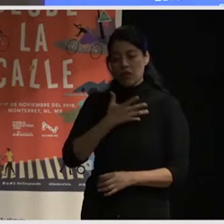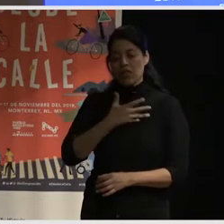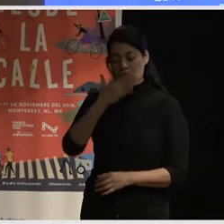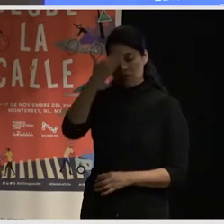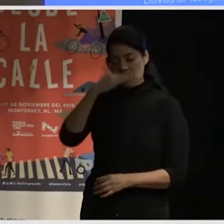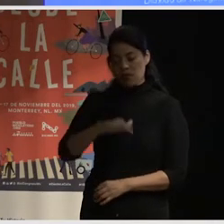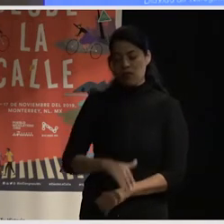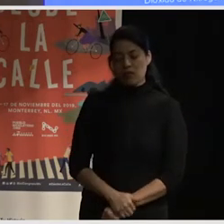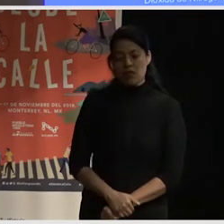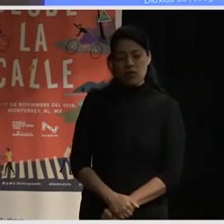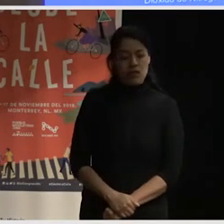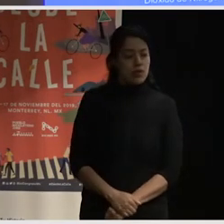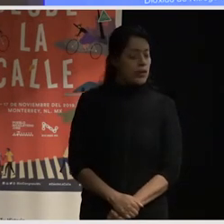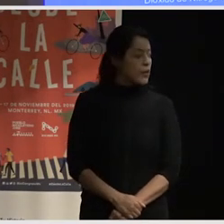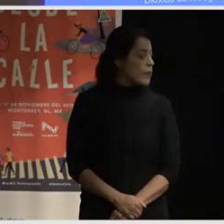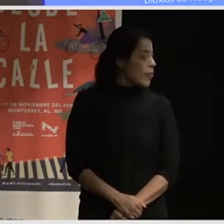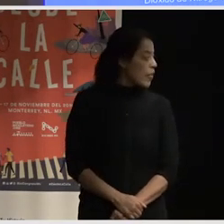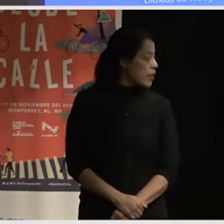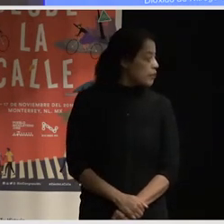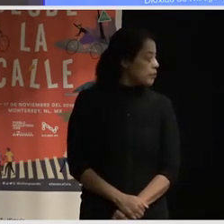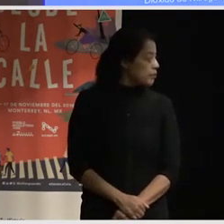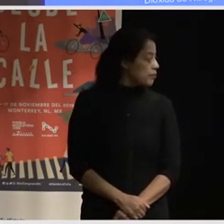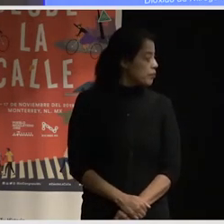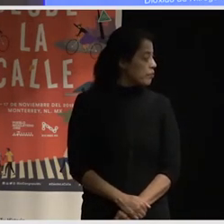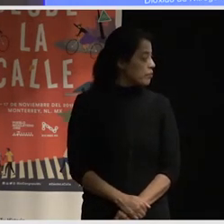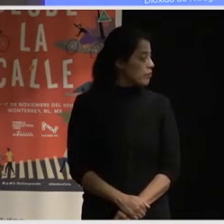la que sigue y bueno